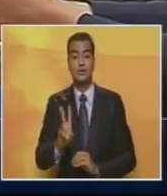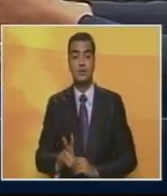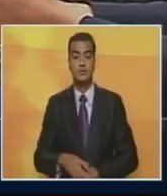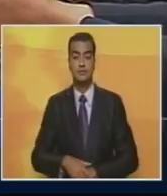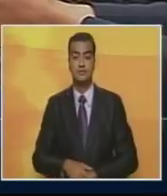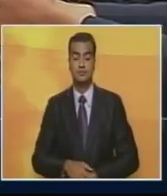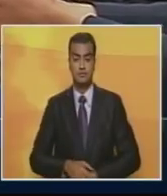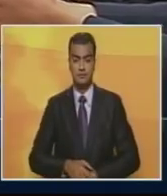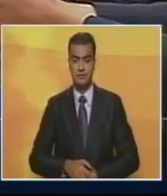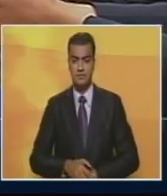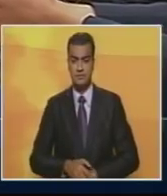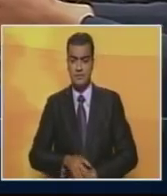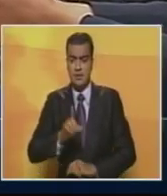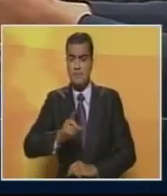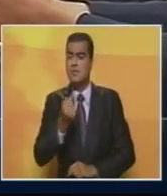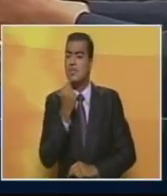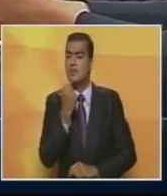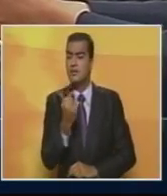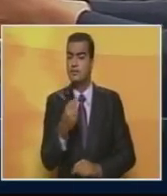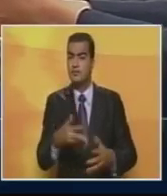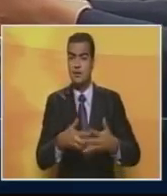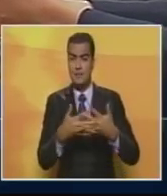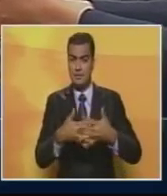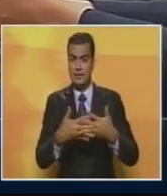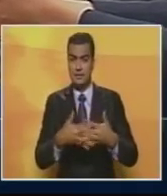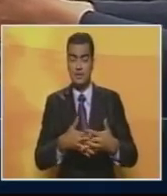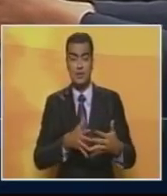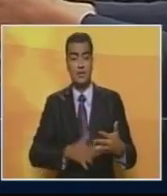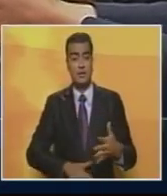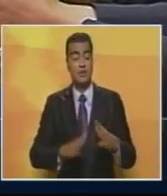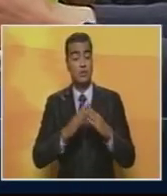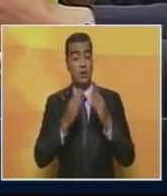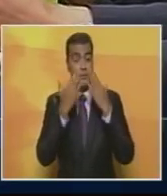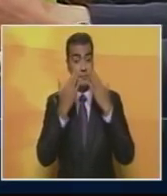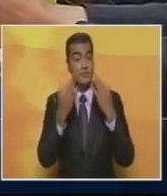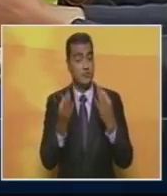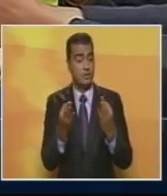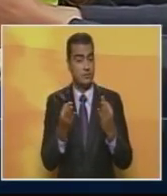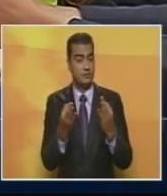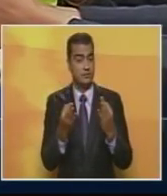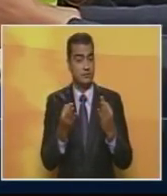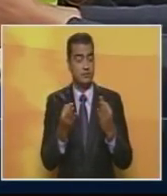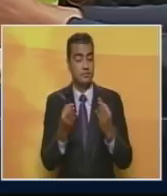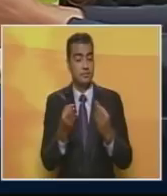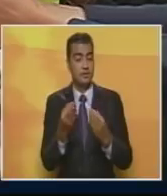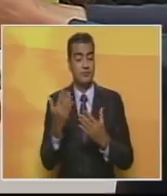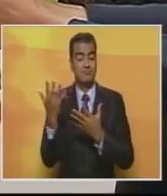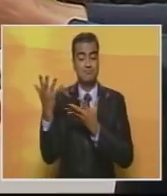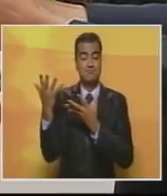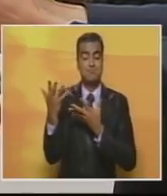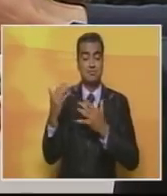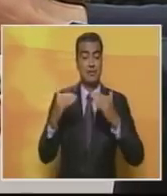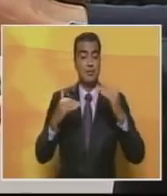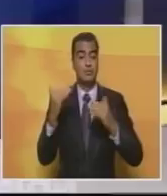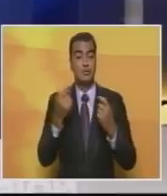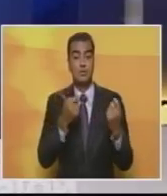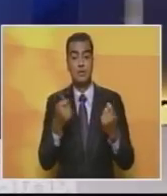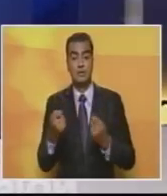usuarios. La gremialista señaló que el sector empresarial se encuentra tomando las previsiones necesarias para soportar el ajuste